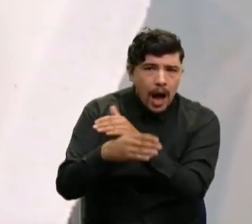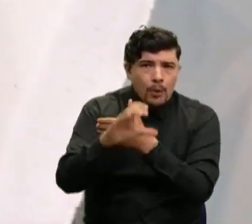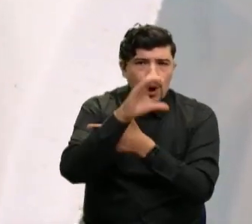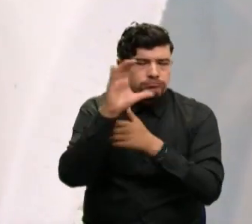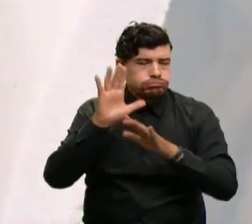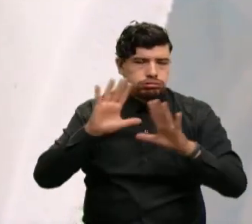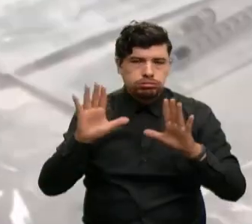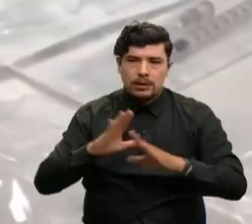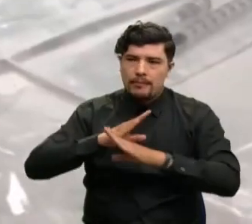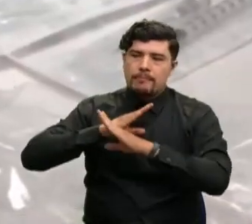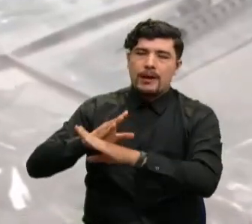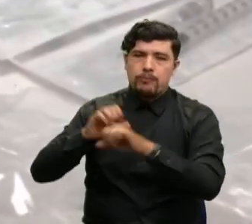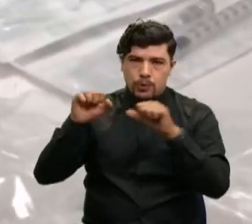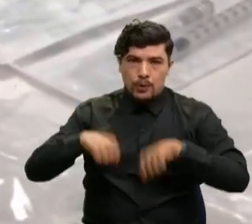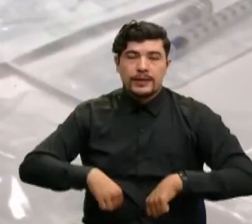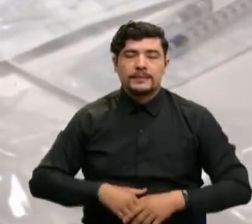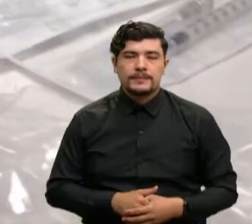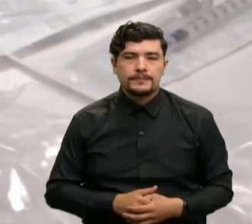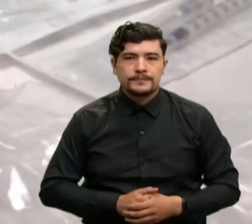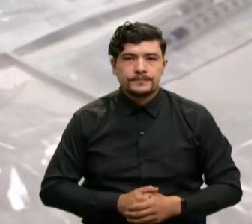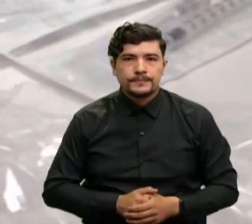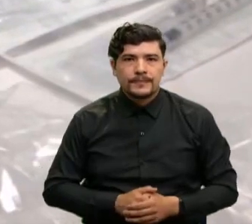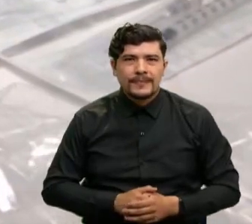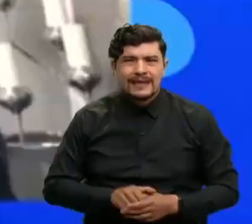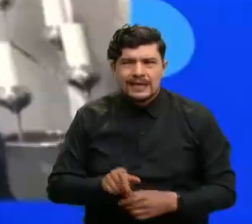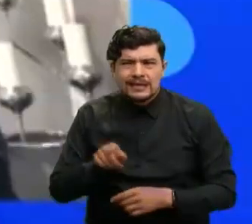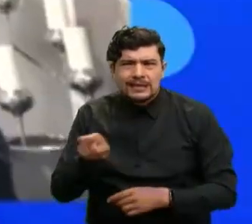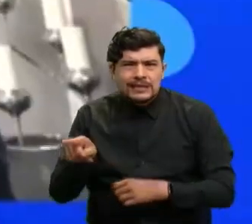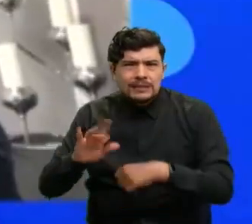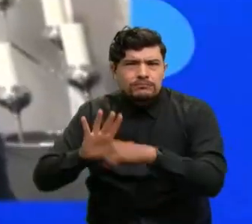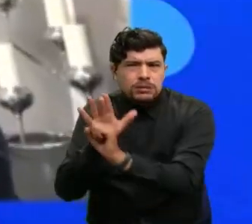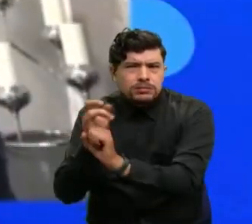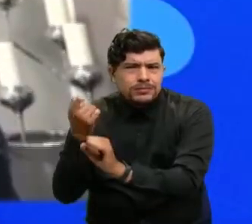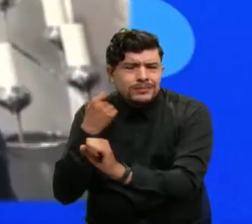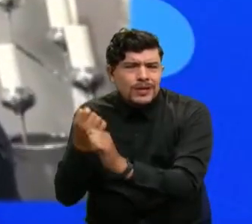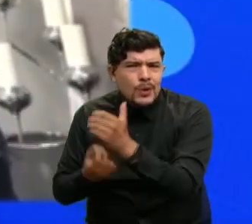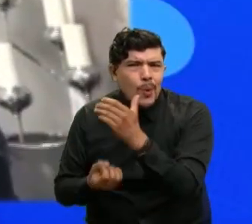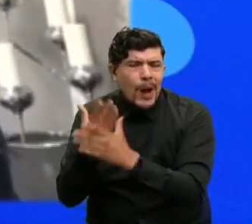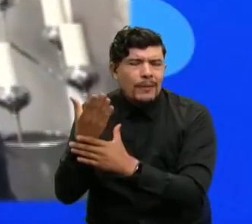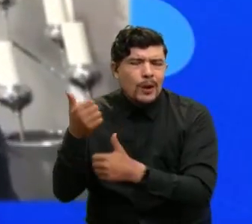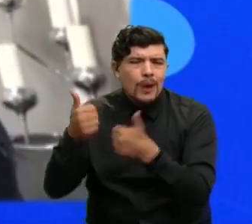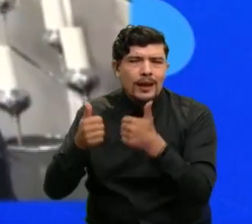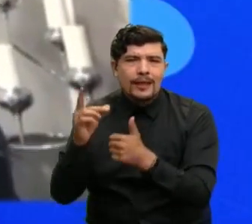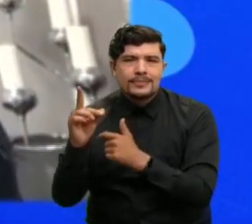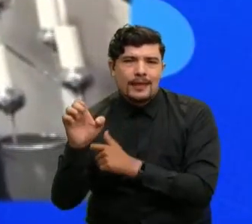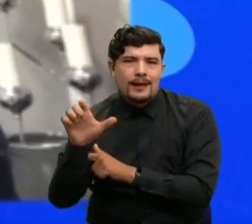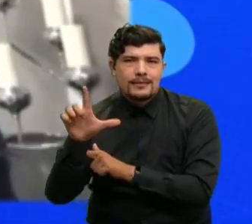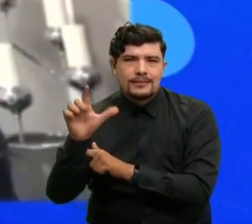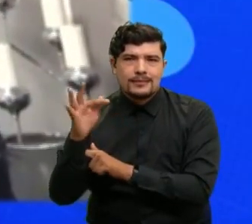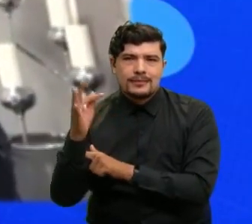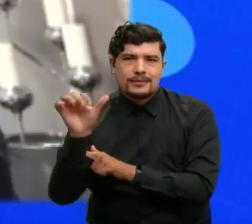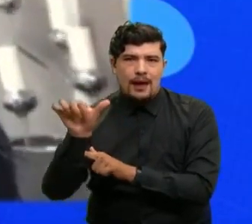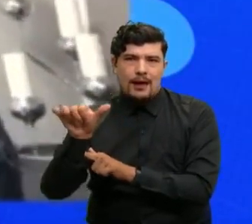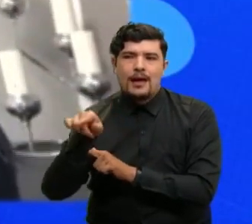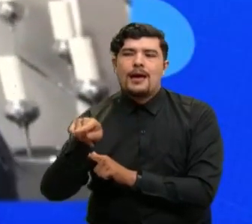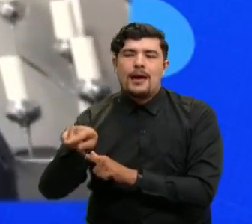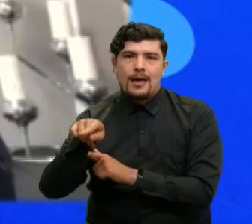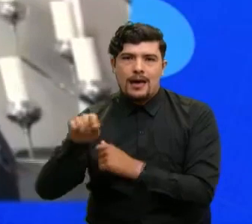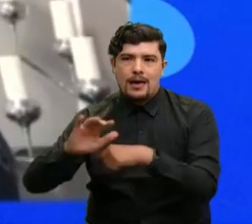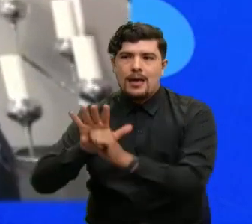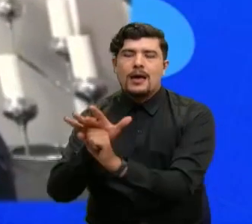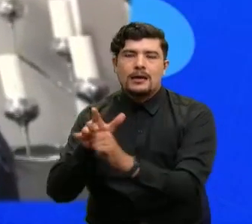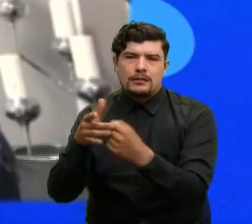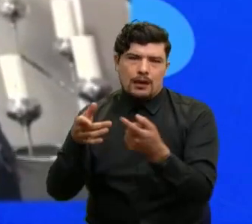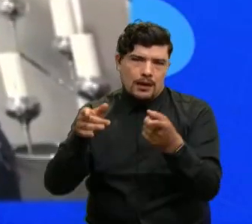¿cierto? La más renombrada por estos días es la cepa Delta y efectivamente también